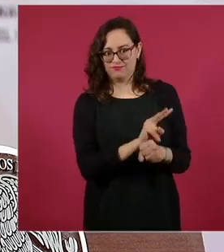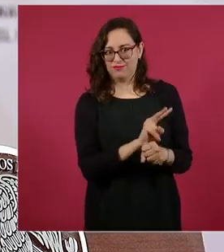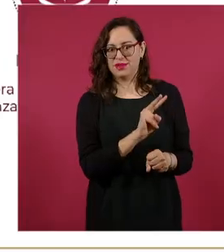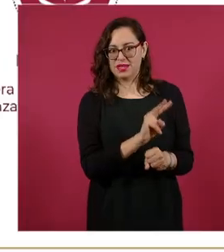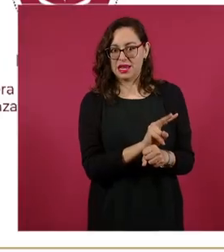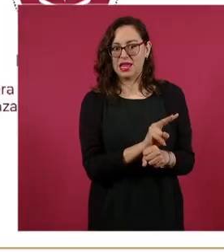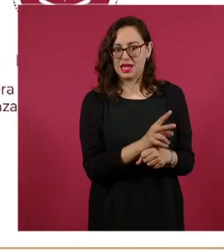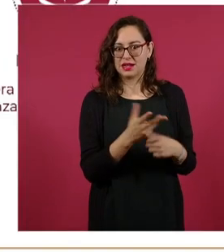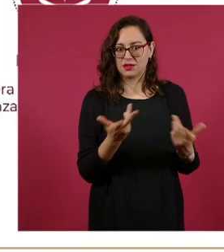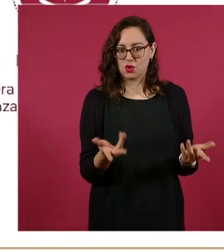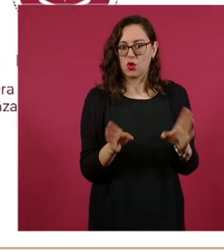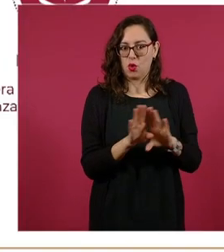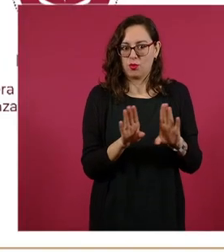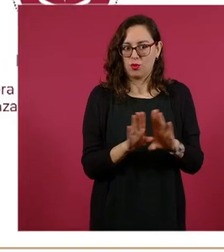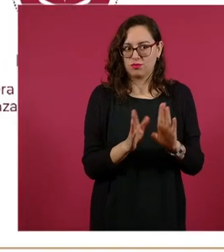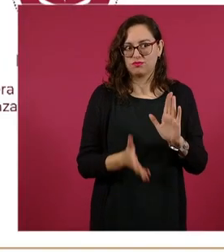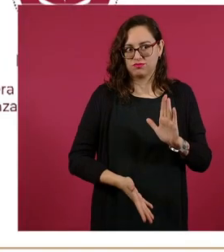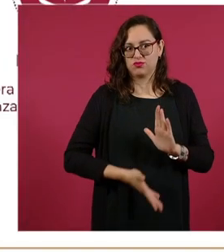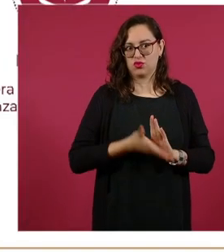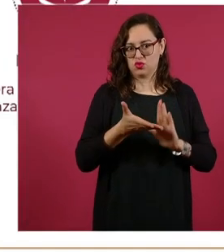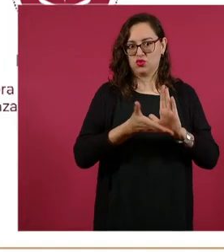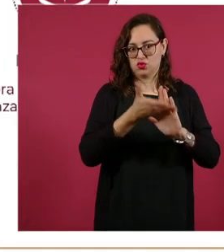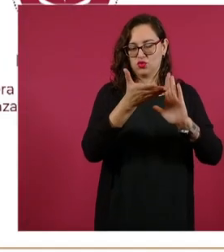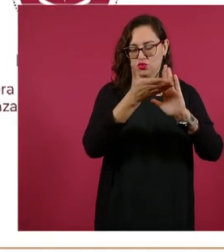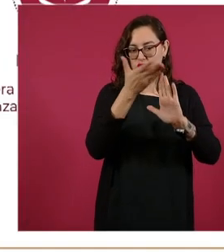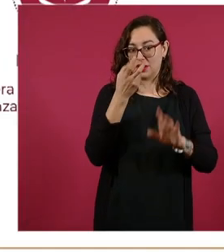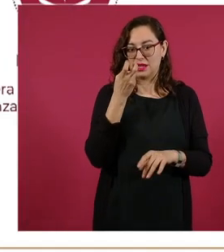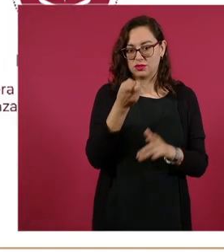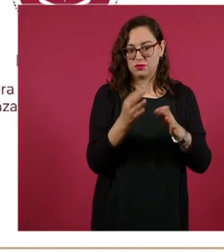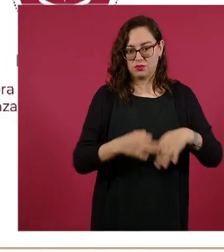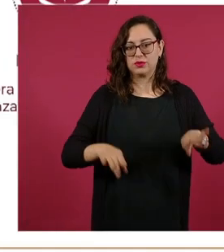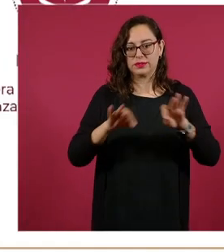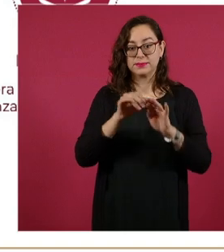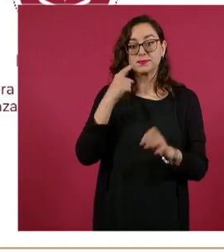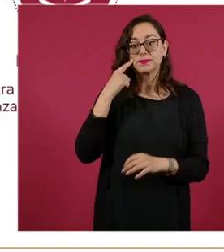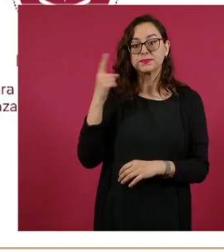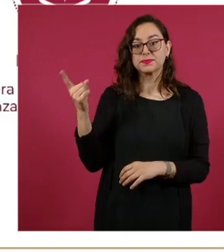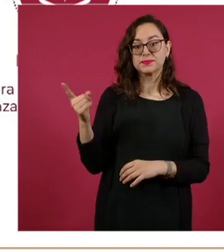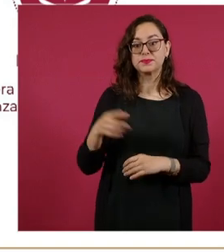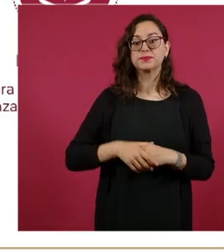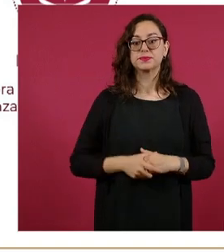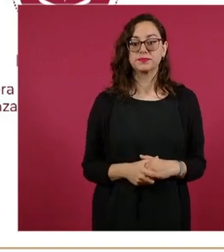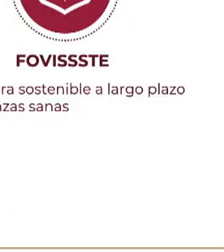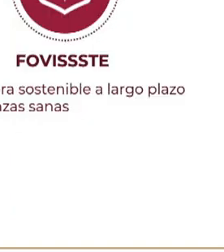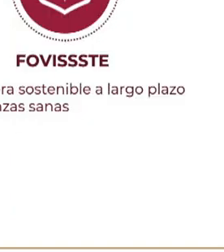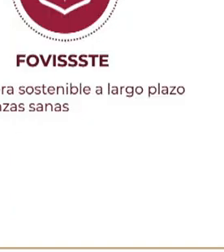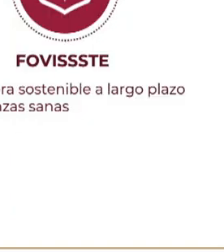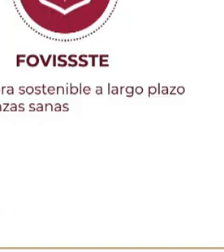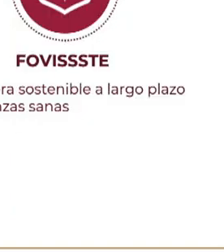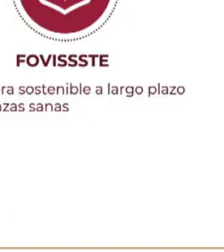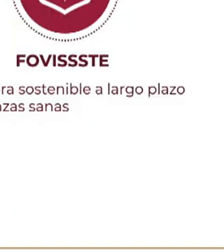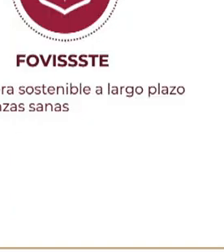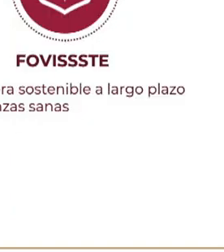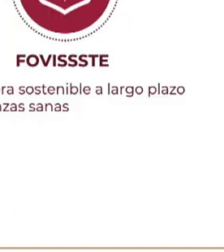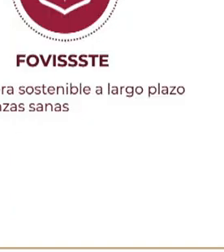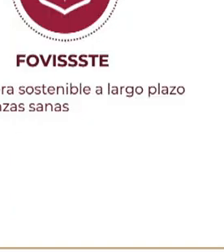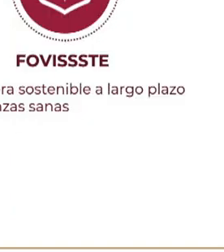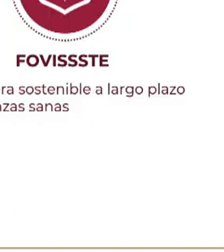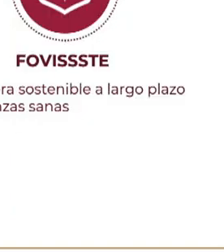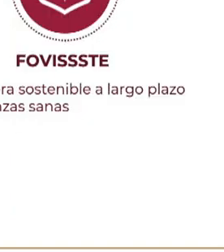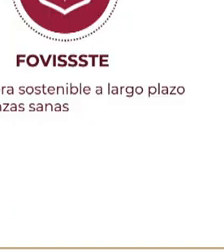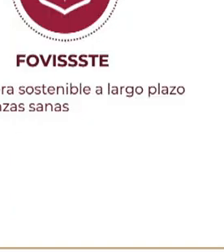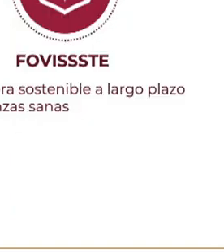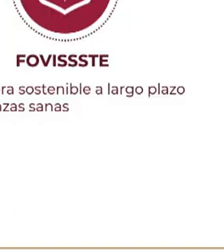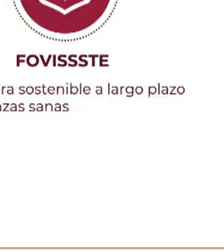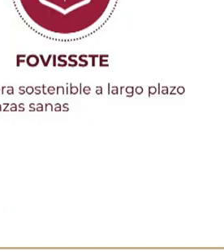necesidades de la vivienda y las características que esto debe tener. Hablando de la reforma de ley que nos instruyó el